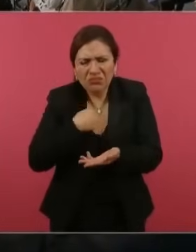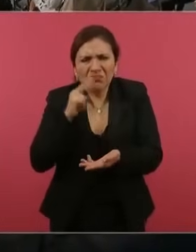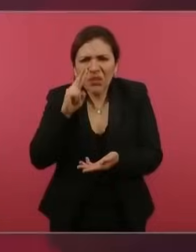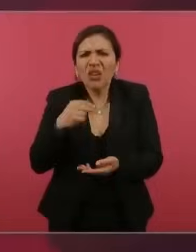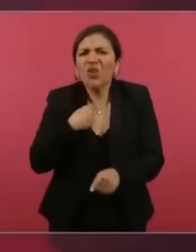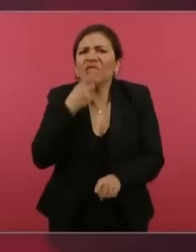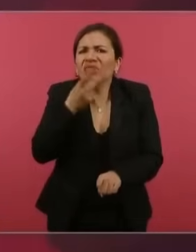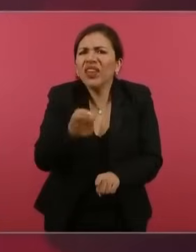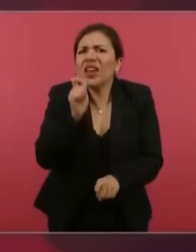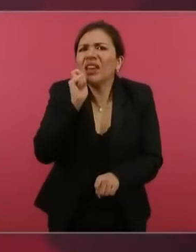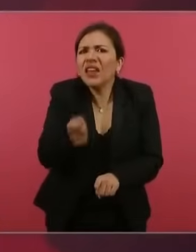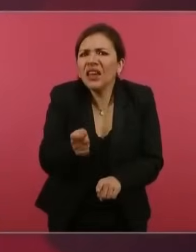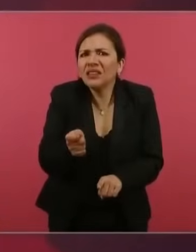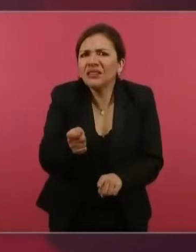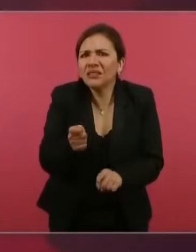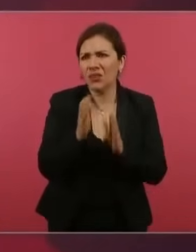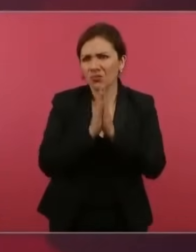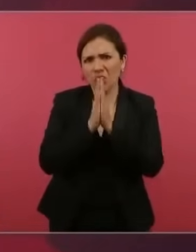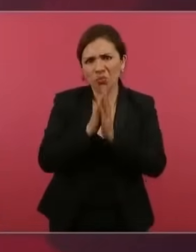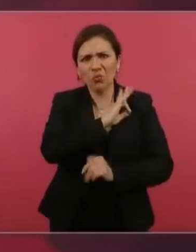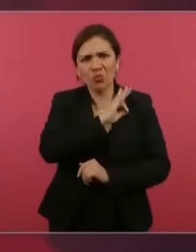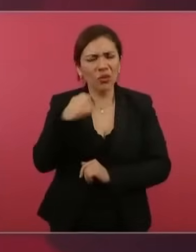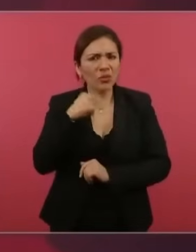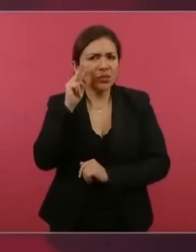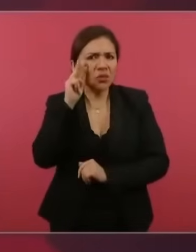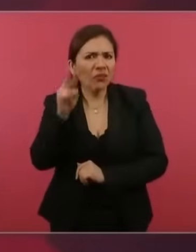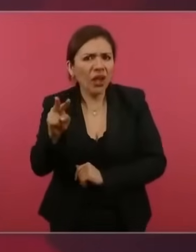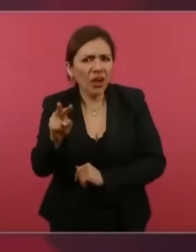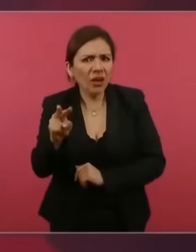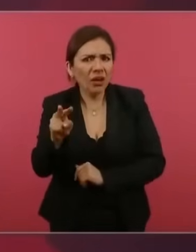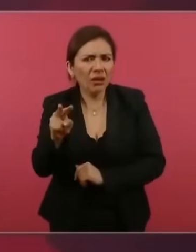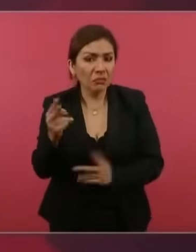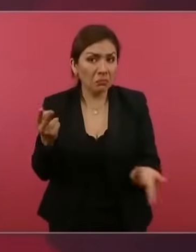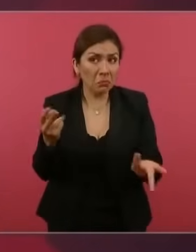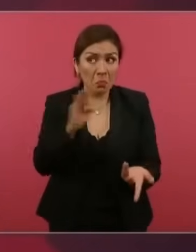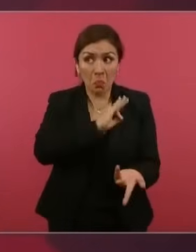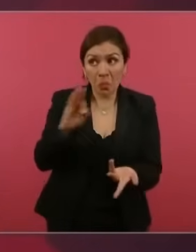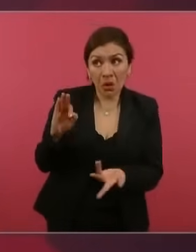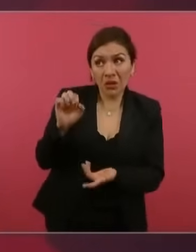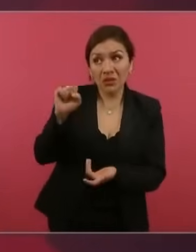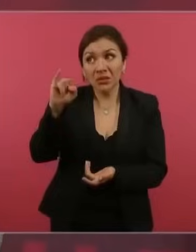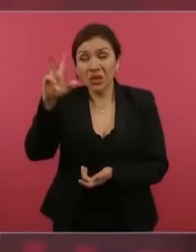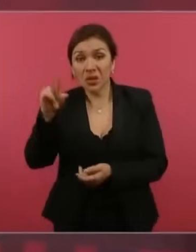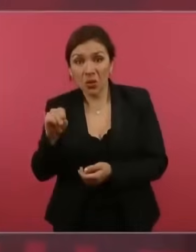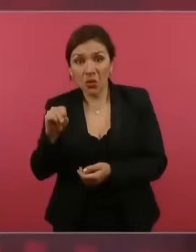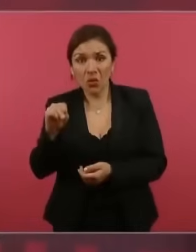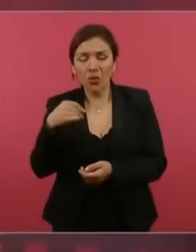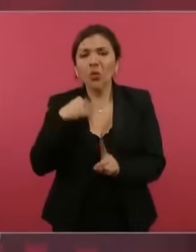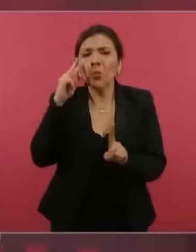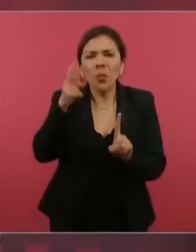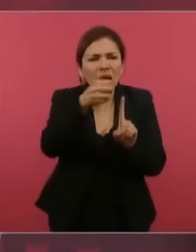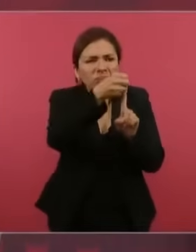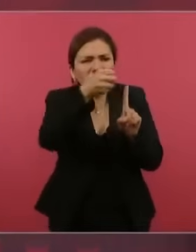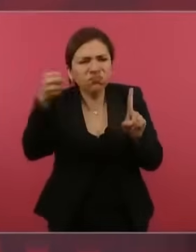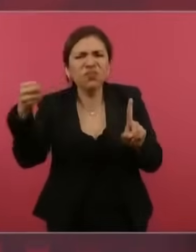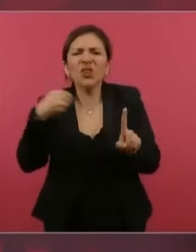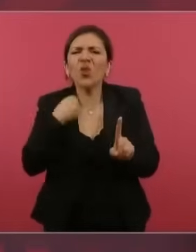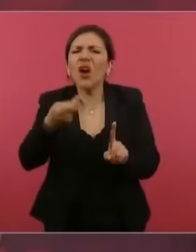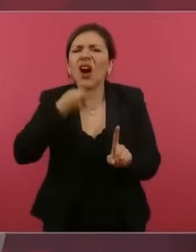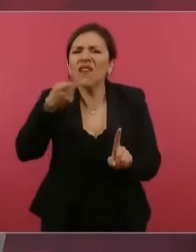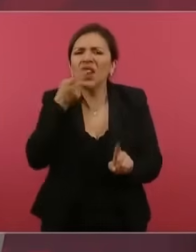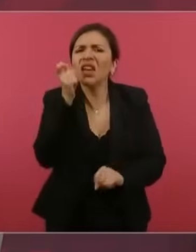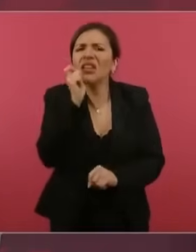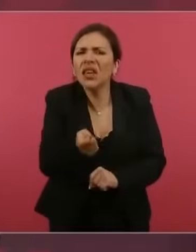Nada más les pido a los del tribunal que me permitan, a ver si puedo repetir lo que dije para que la